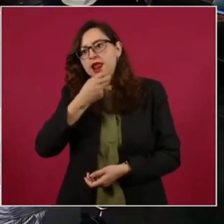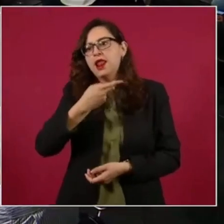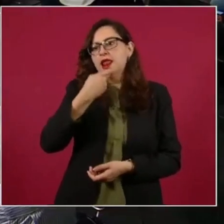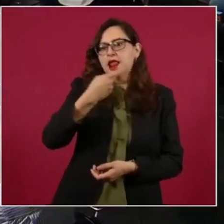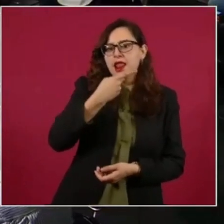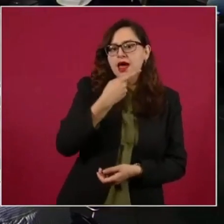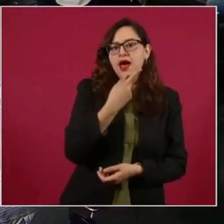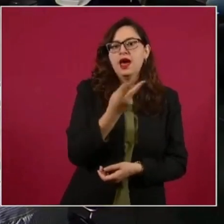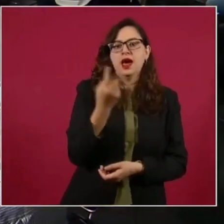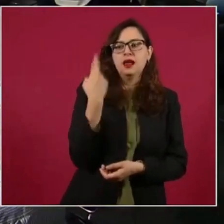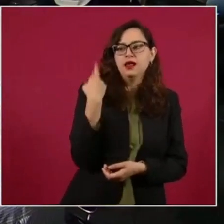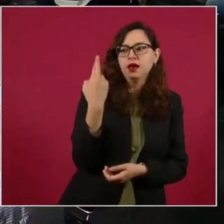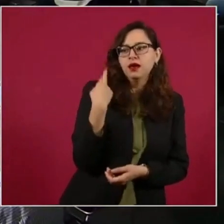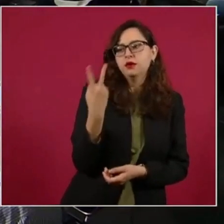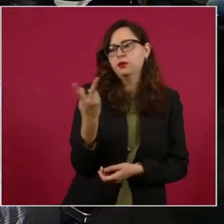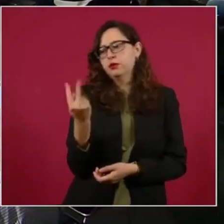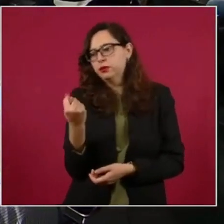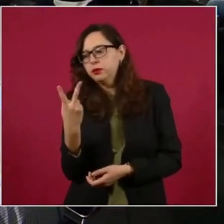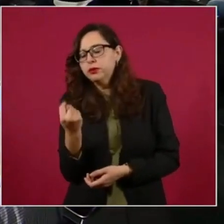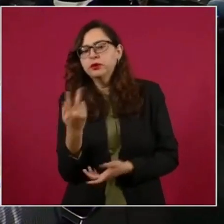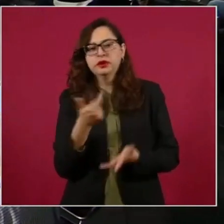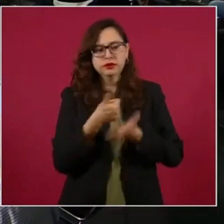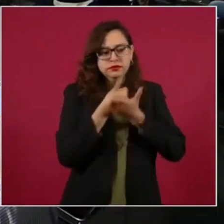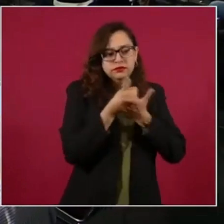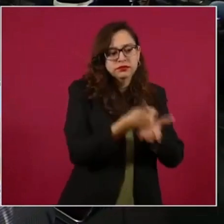sin que sea